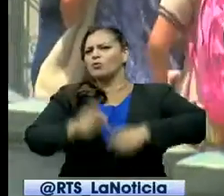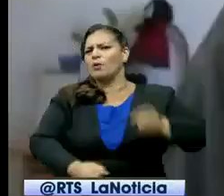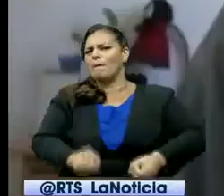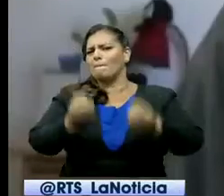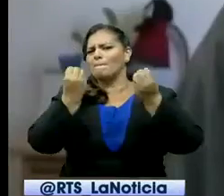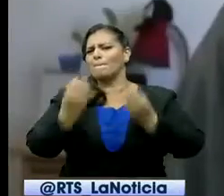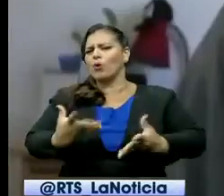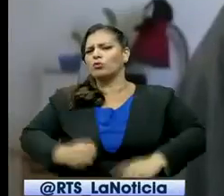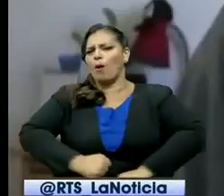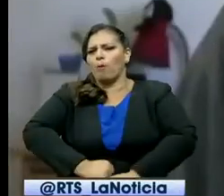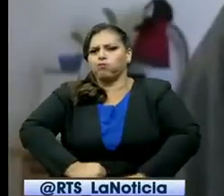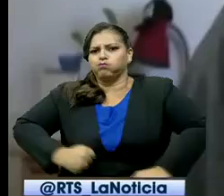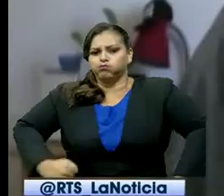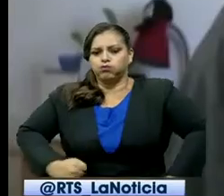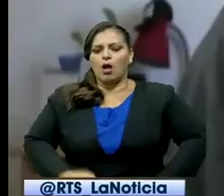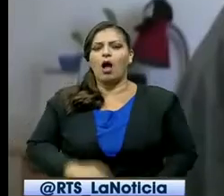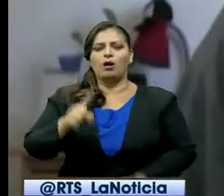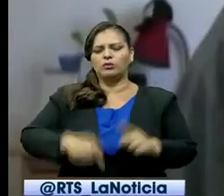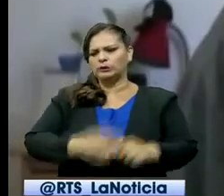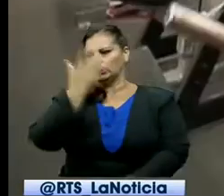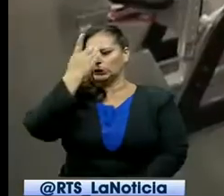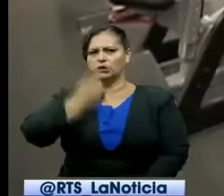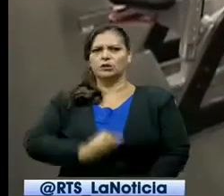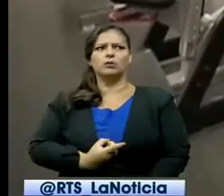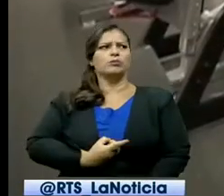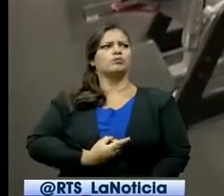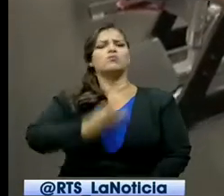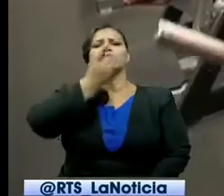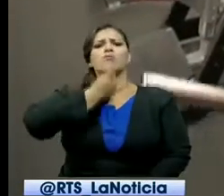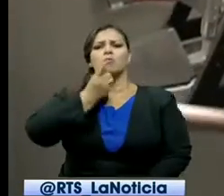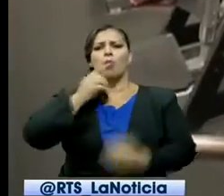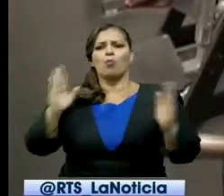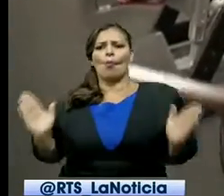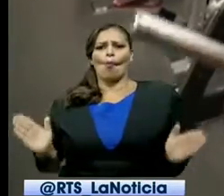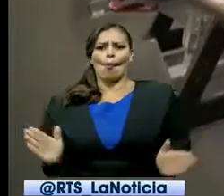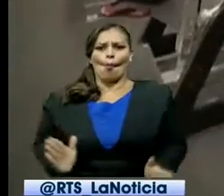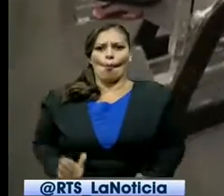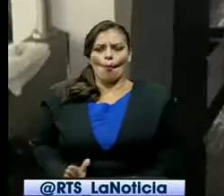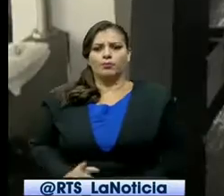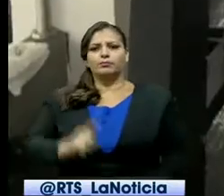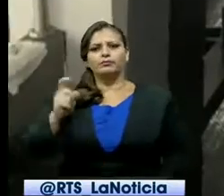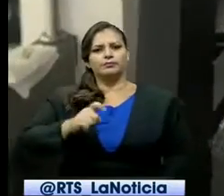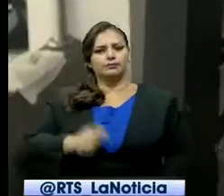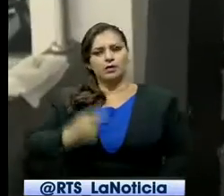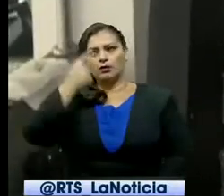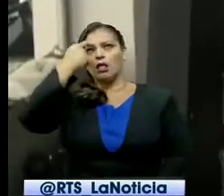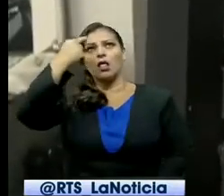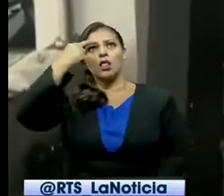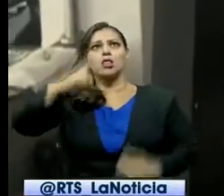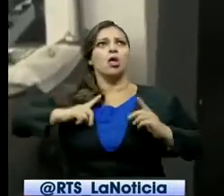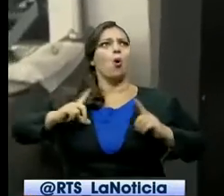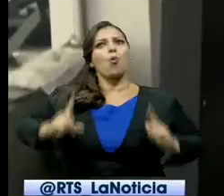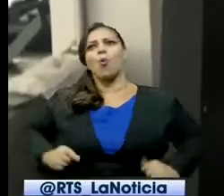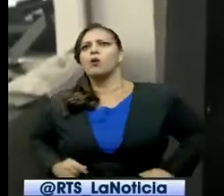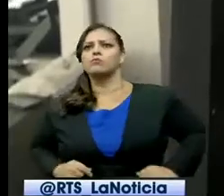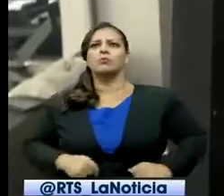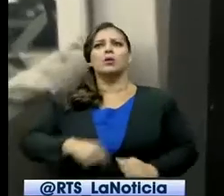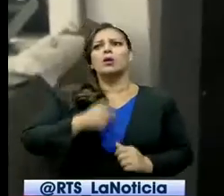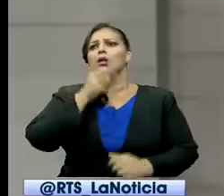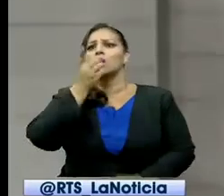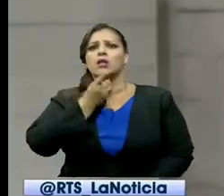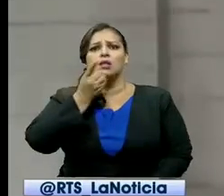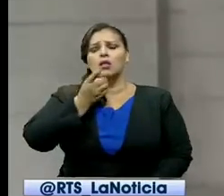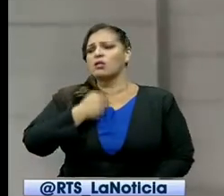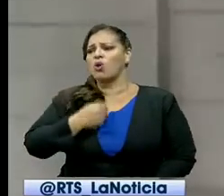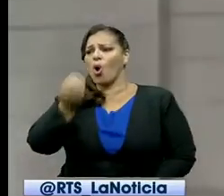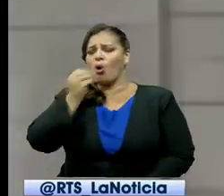latinos decide realizar algún tipo de dieta para controlar su peso. Pero no solo es la salud lo que nos impulsa a privarnos de comidas. Los